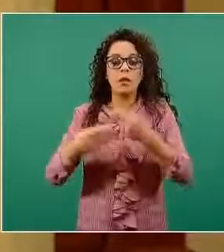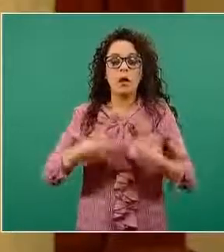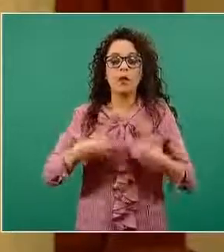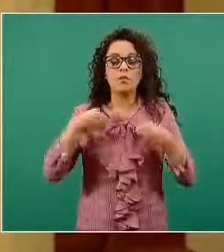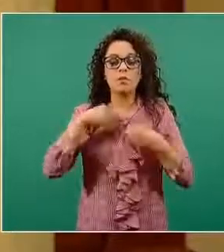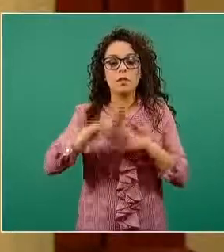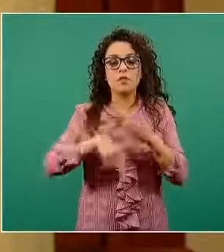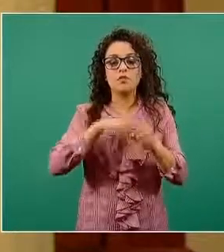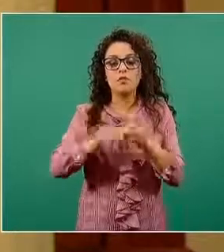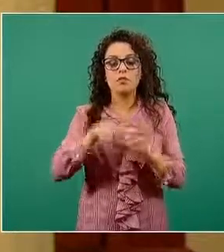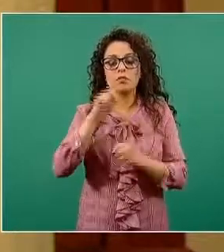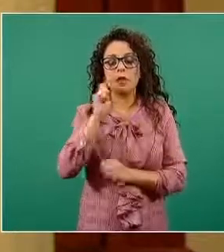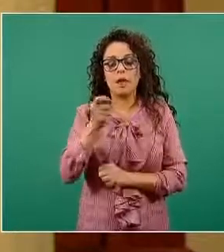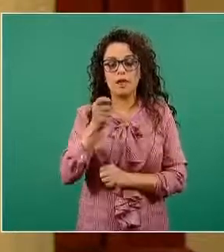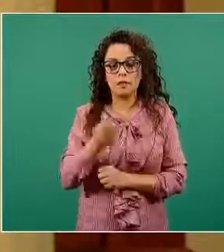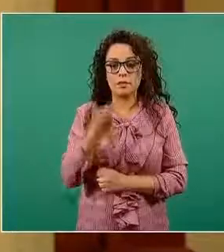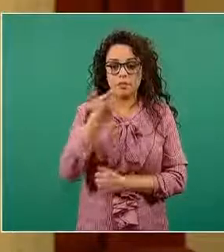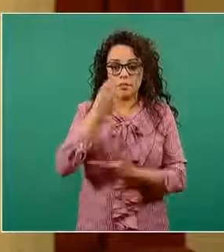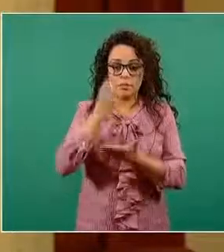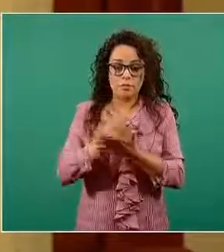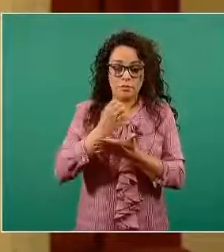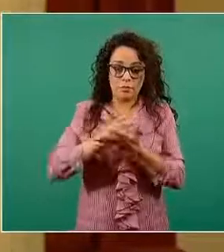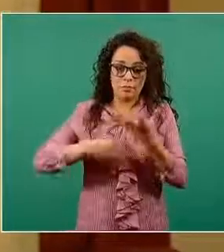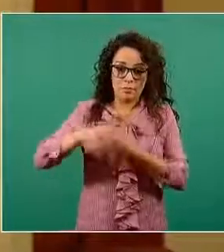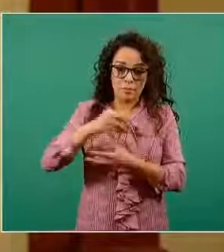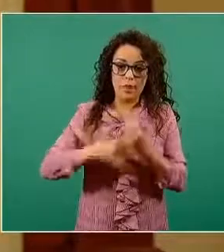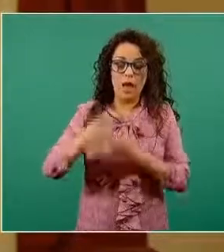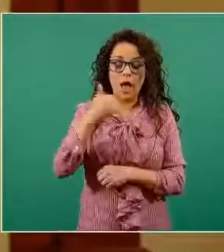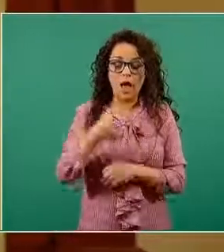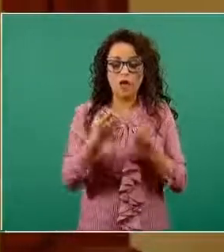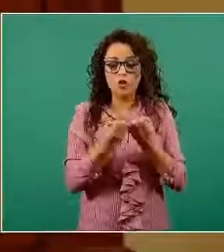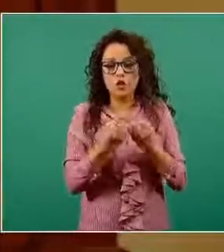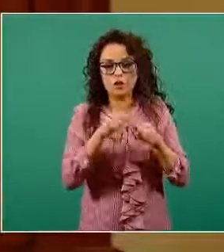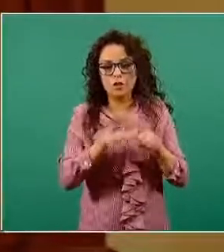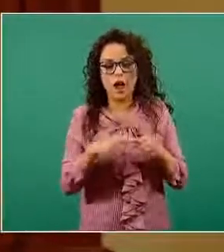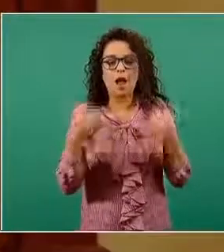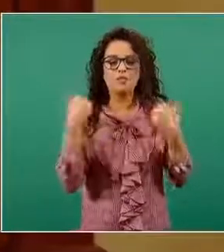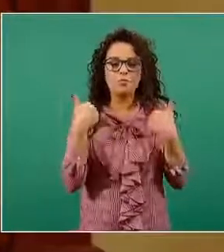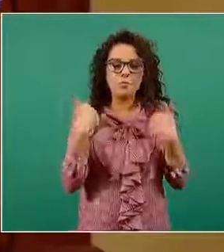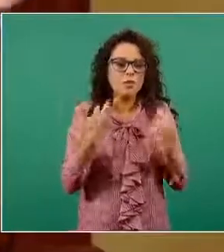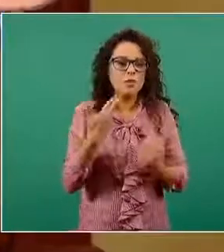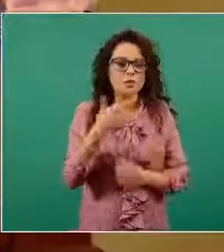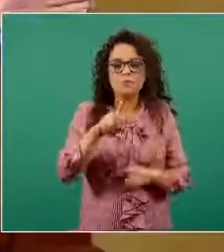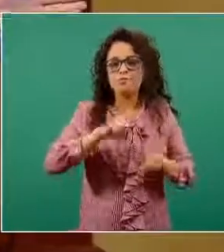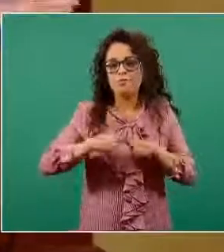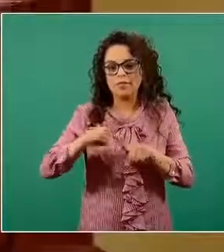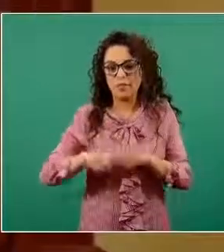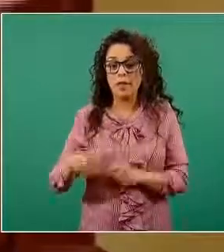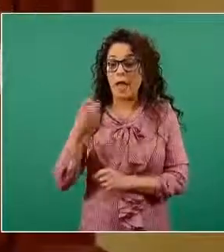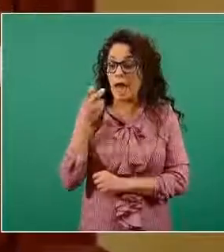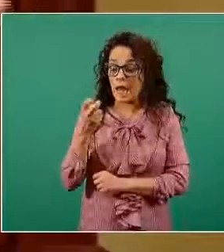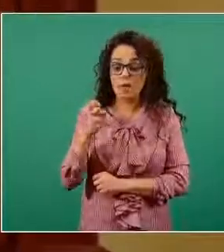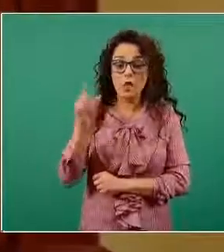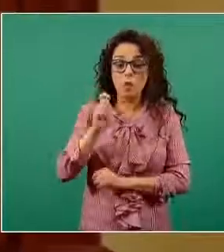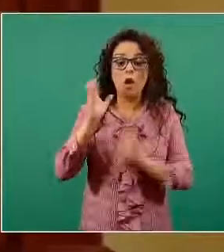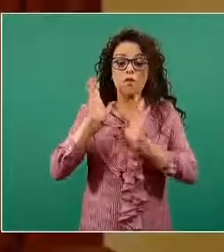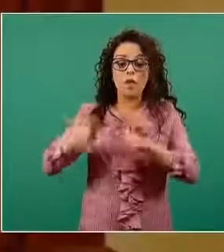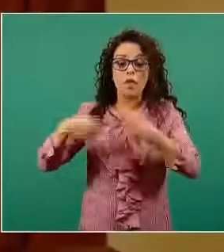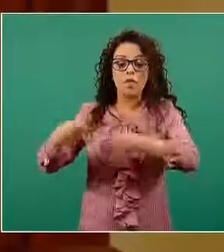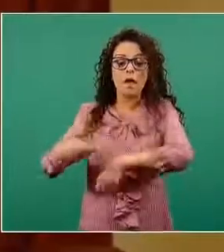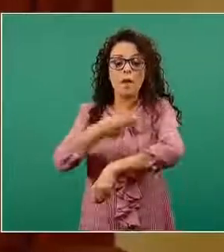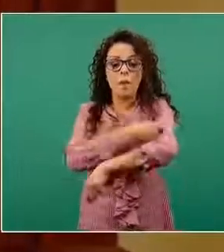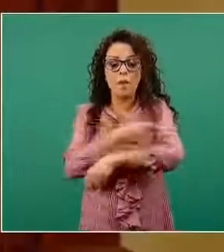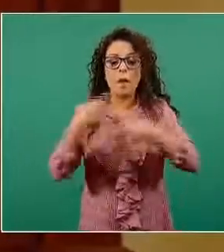y económica. Ese será un impacto adicional cuando vacunemos a las personas de 40